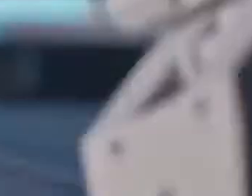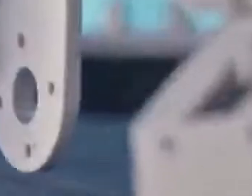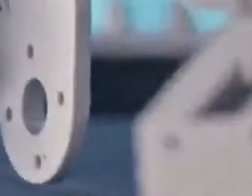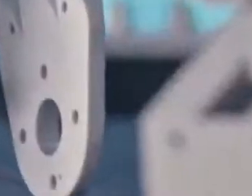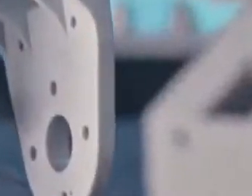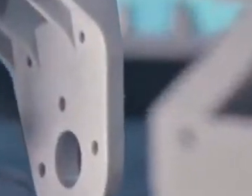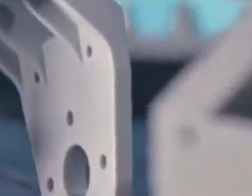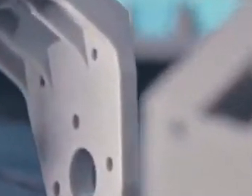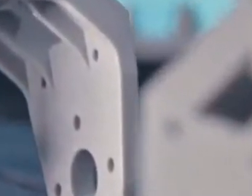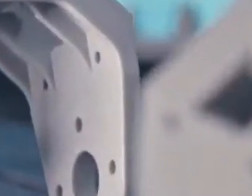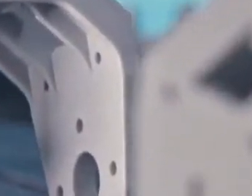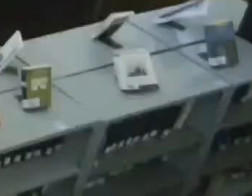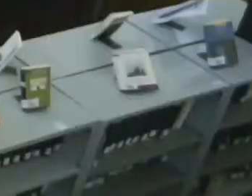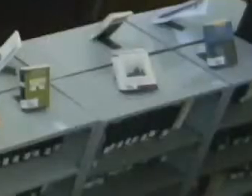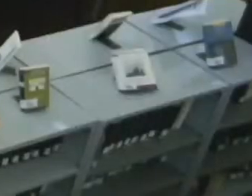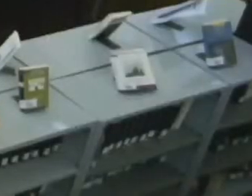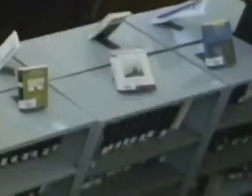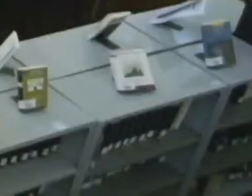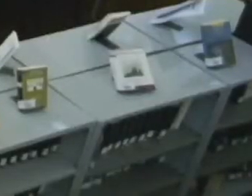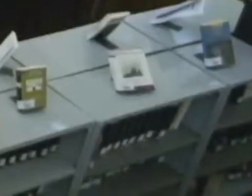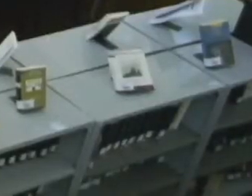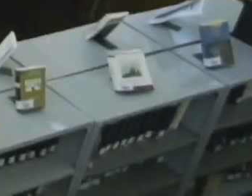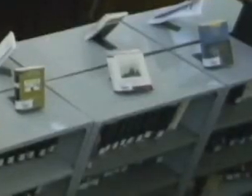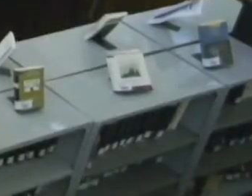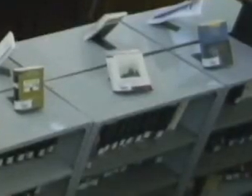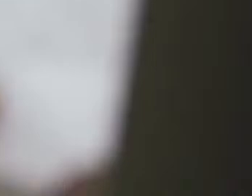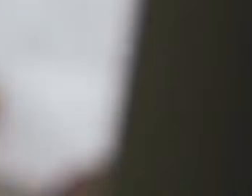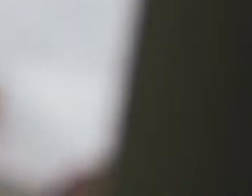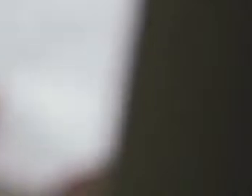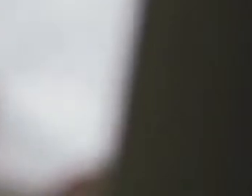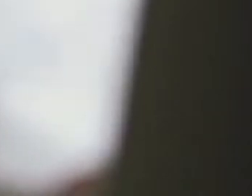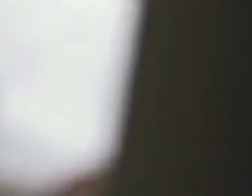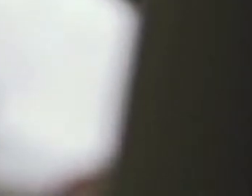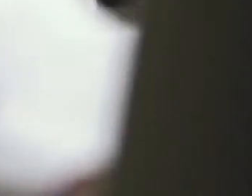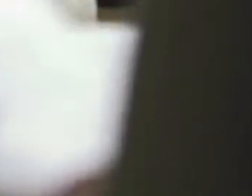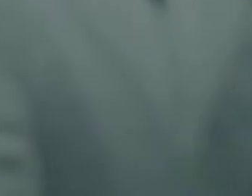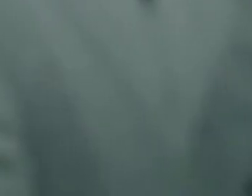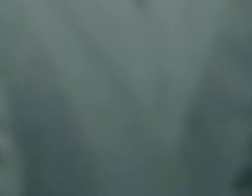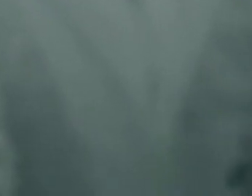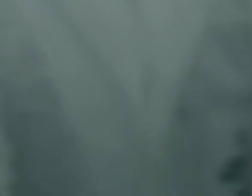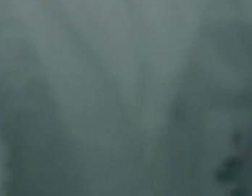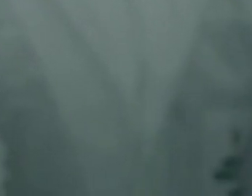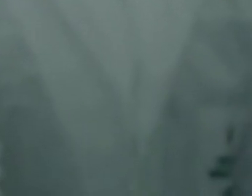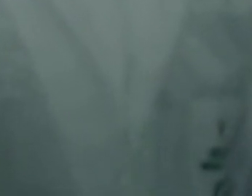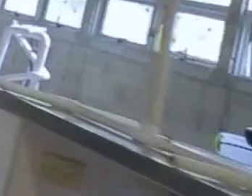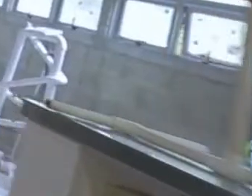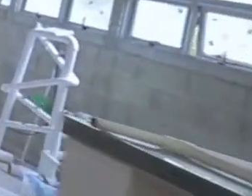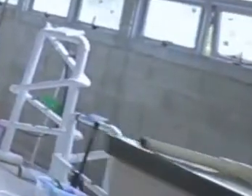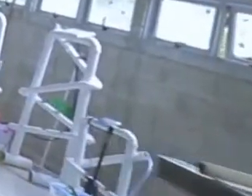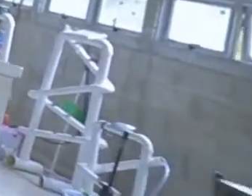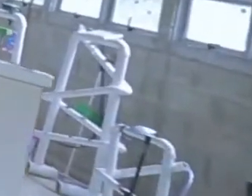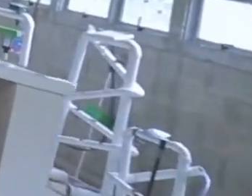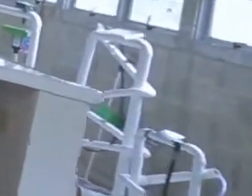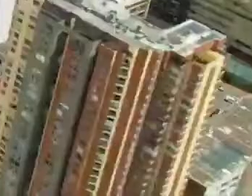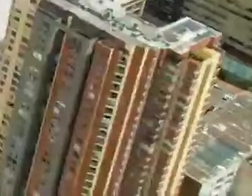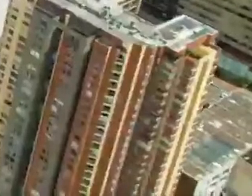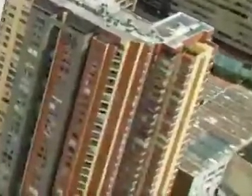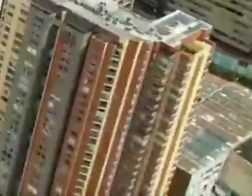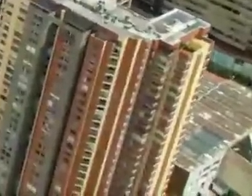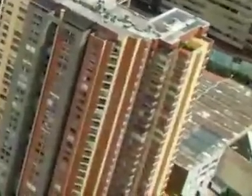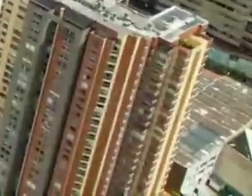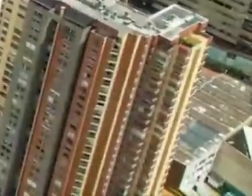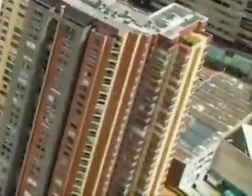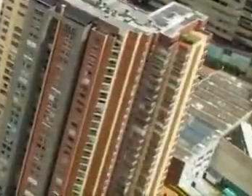y Tecnologías de la Información y las Comunicaciones de la Comisión Económica para América Latina y el Caribe, CEPAL, representa un